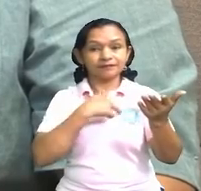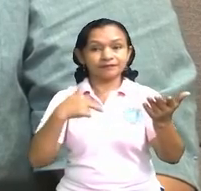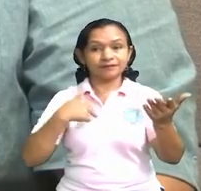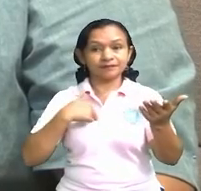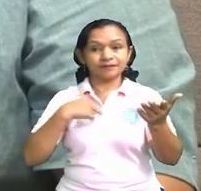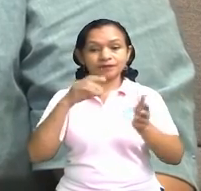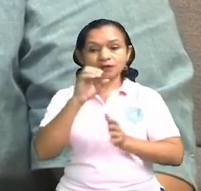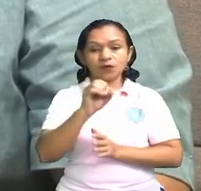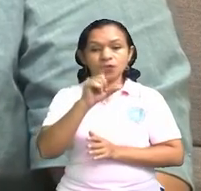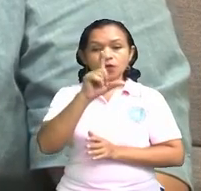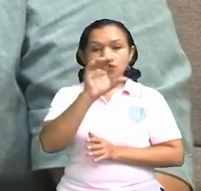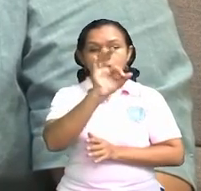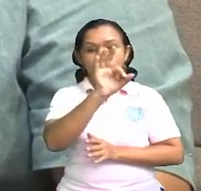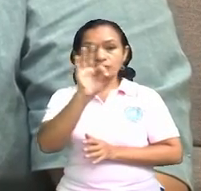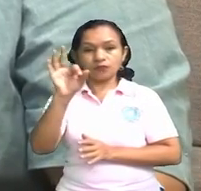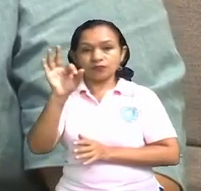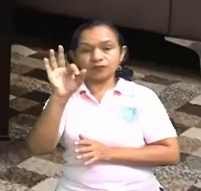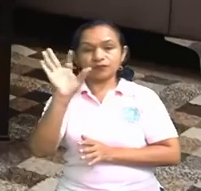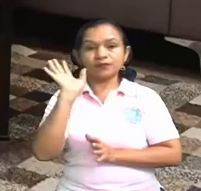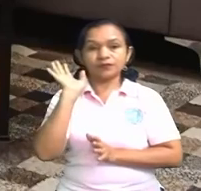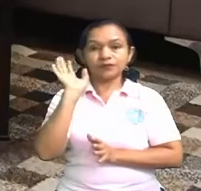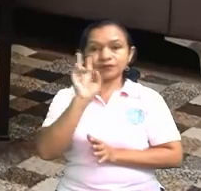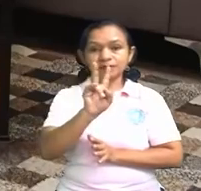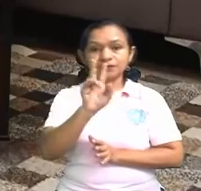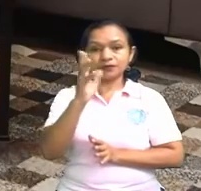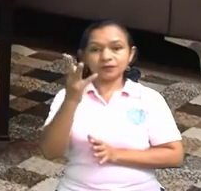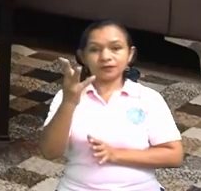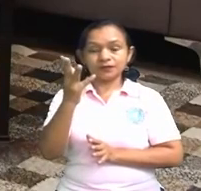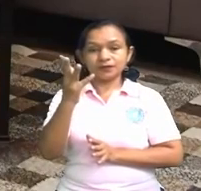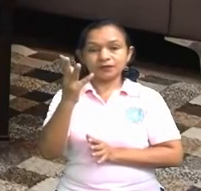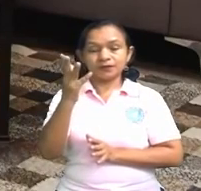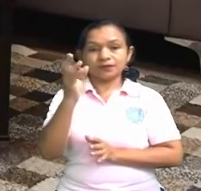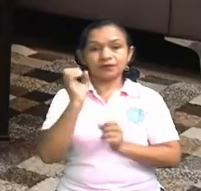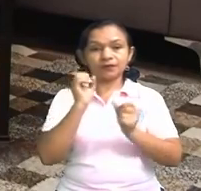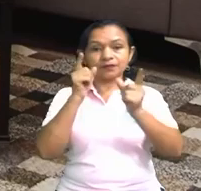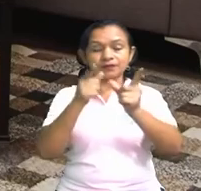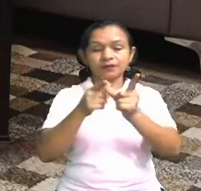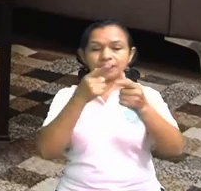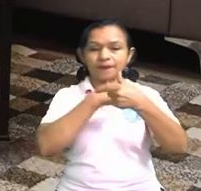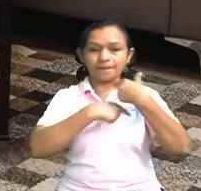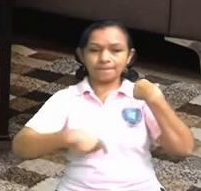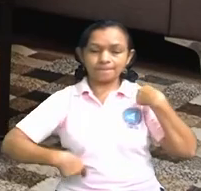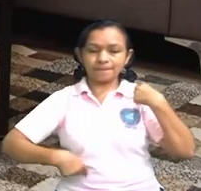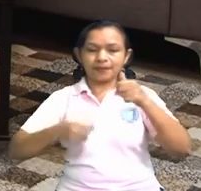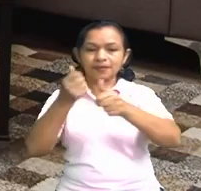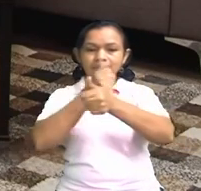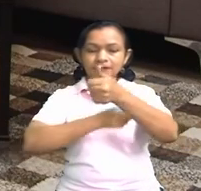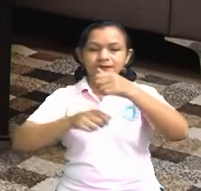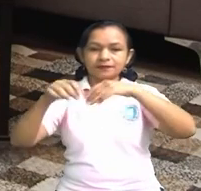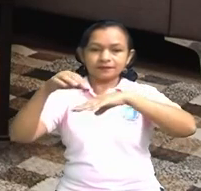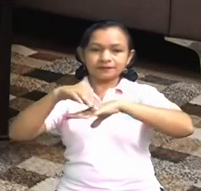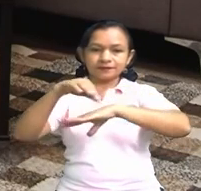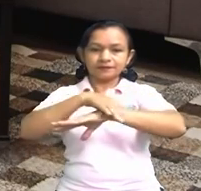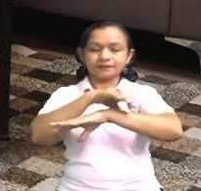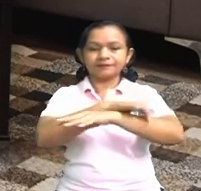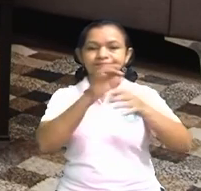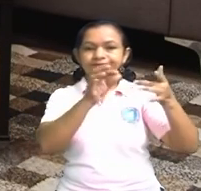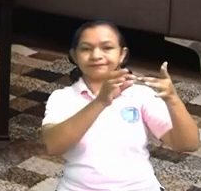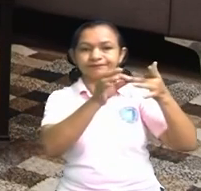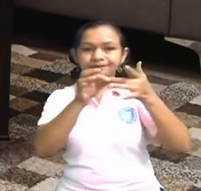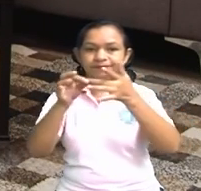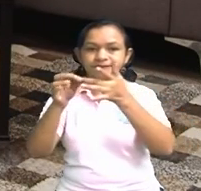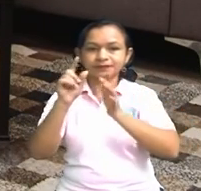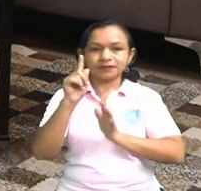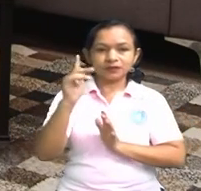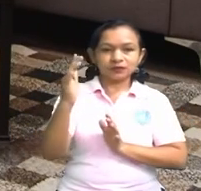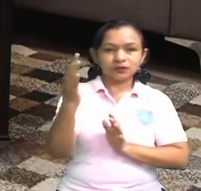En el Los Palmas, el 29 de octubre. Estaremos con nuestro presidente, nuestra vicepresidenta, invitados especiales.